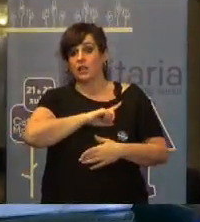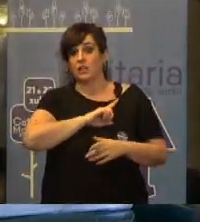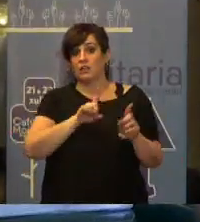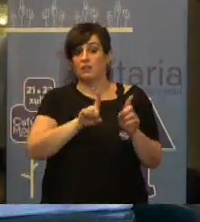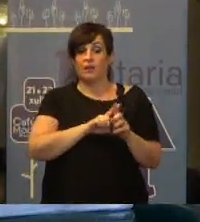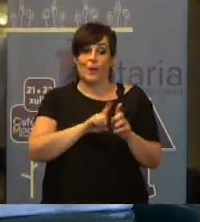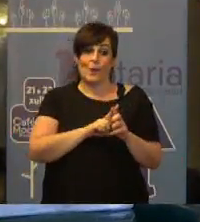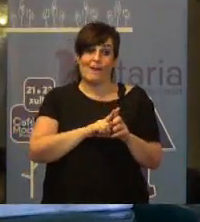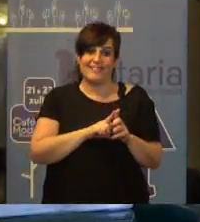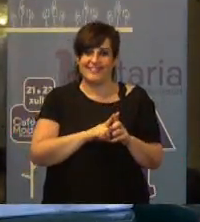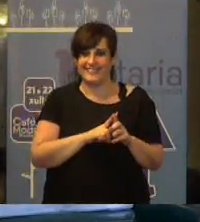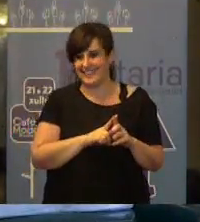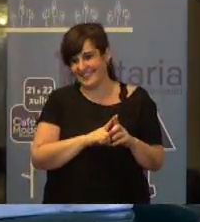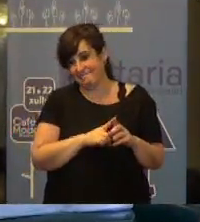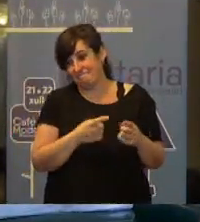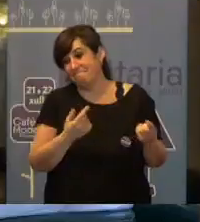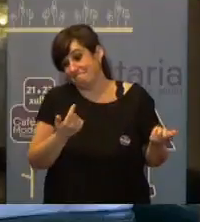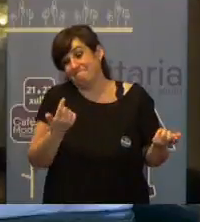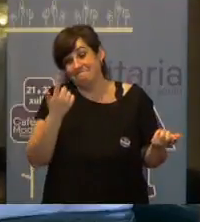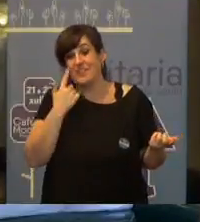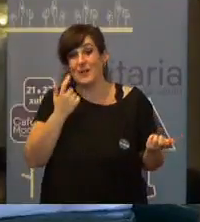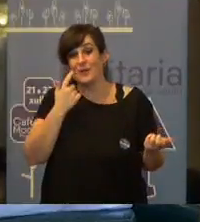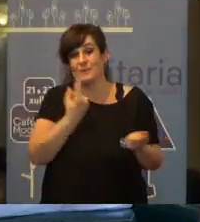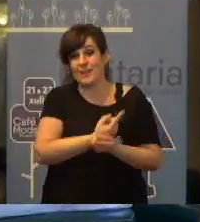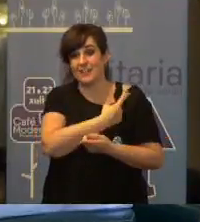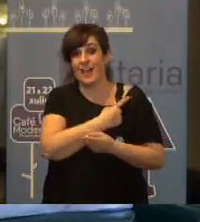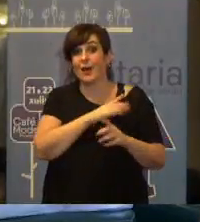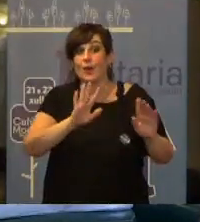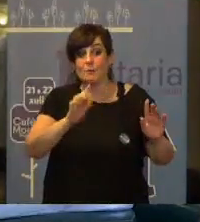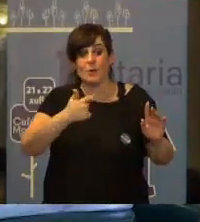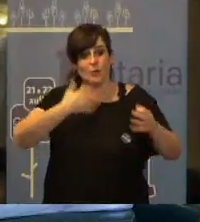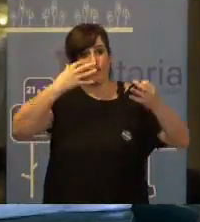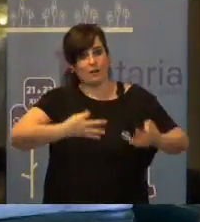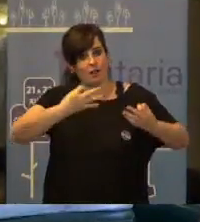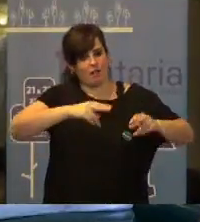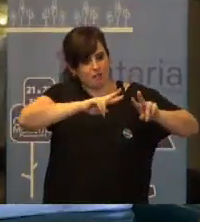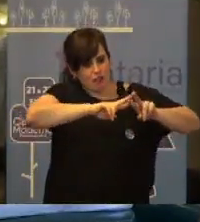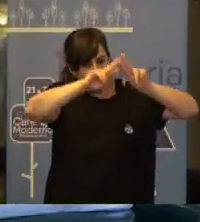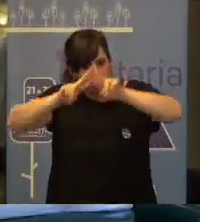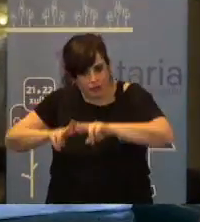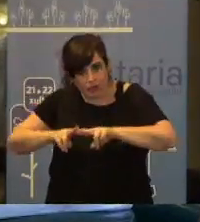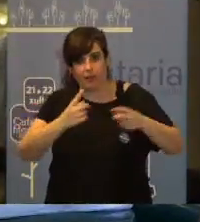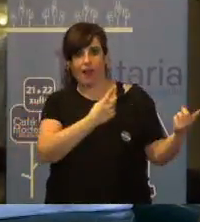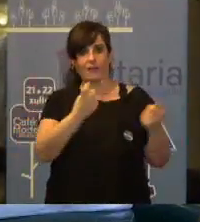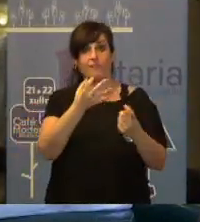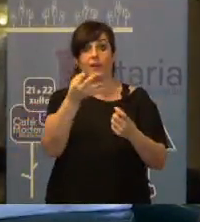ortodoxia, pero eu sí que necesito analizar a realidade e saber a onde quero ir.